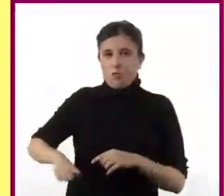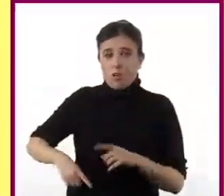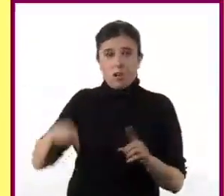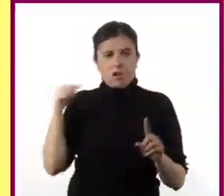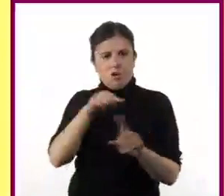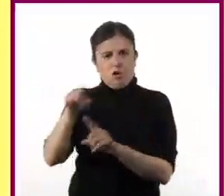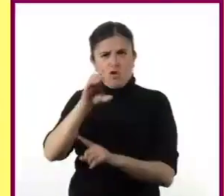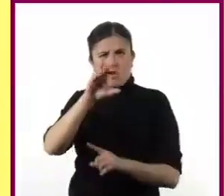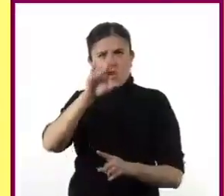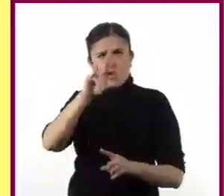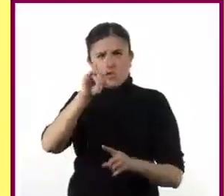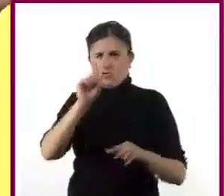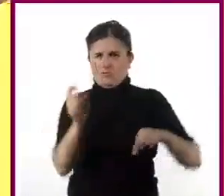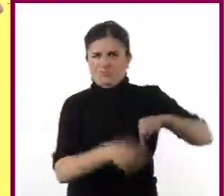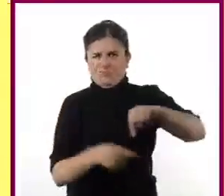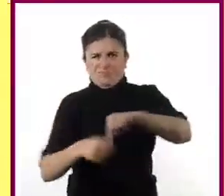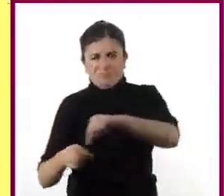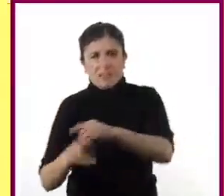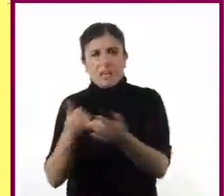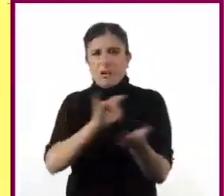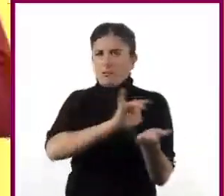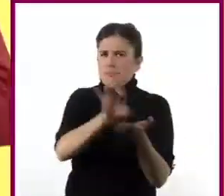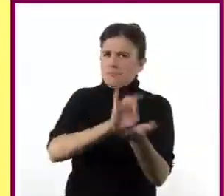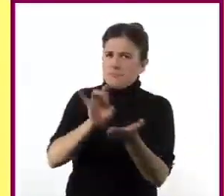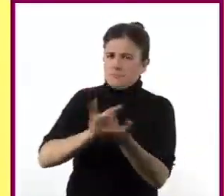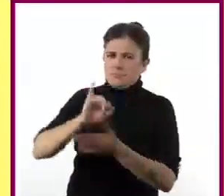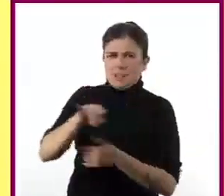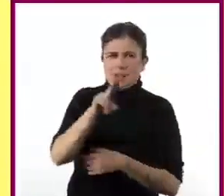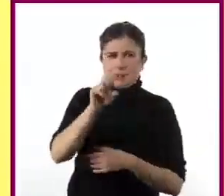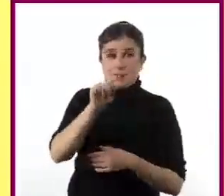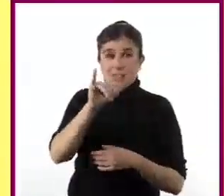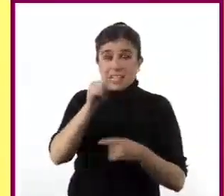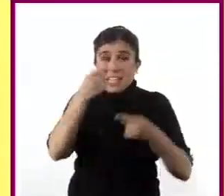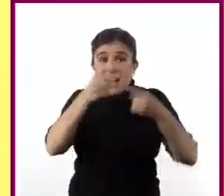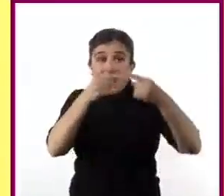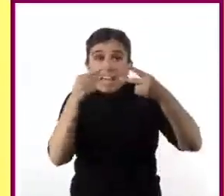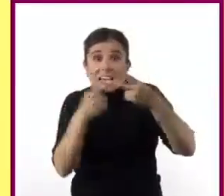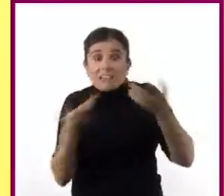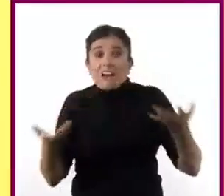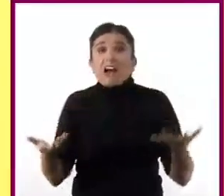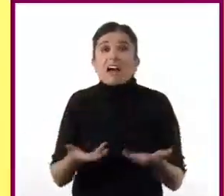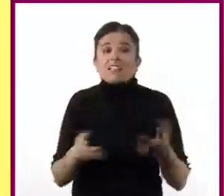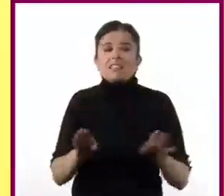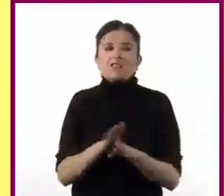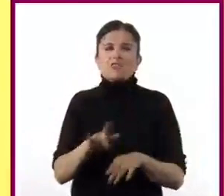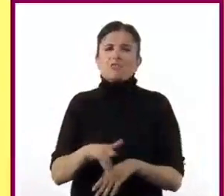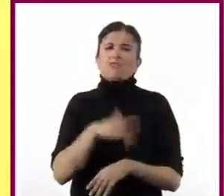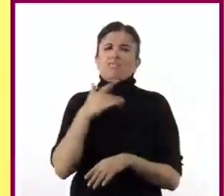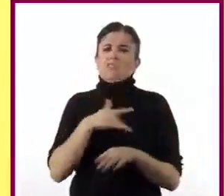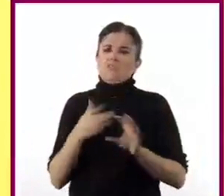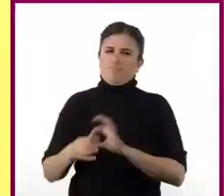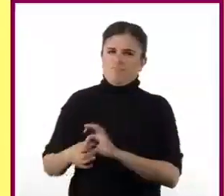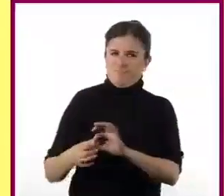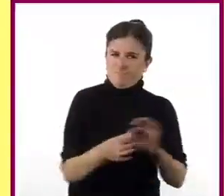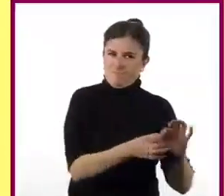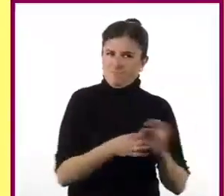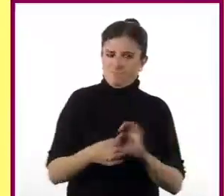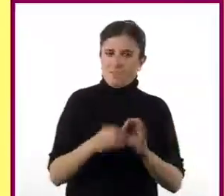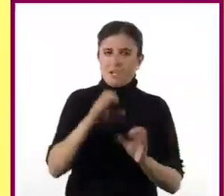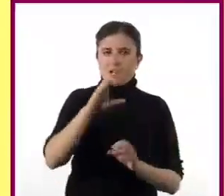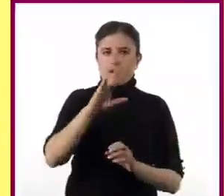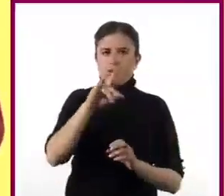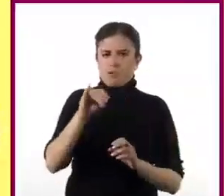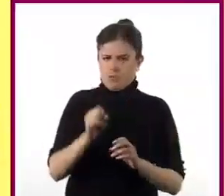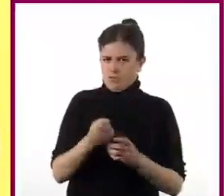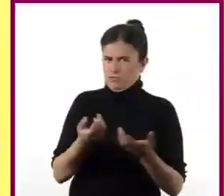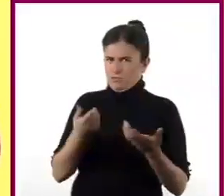criollos, así como la expulsión de los jesuitas. Este tipo de acciones generaron un sentimiento de unión entre los criollos que